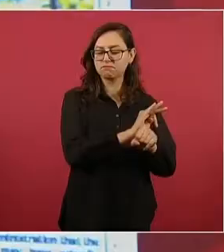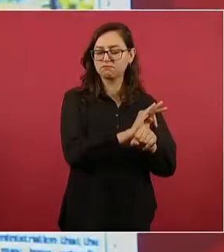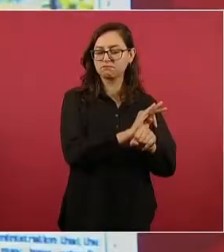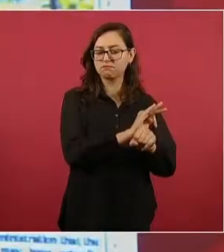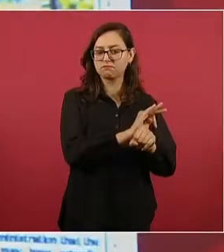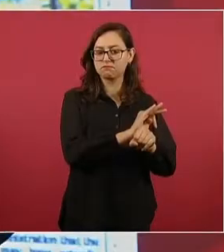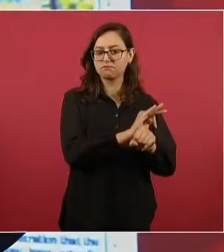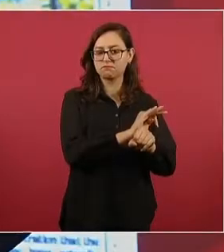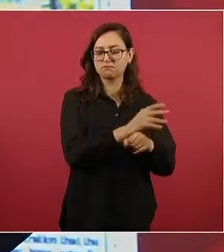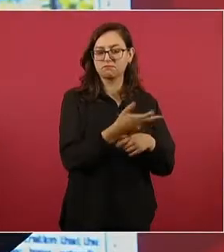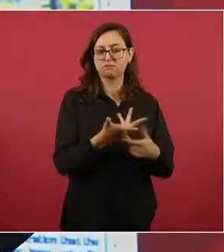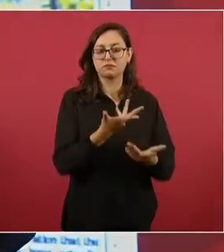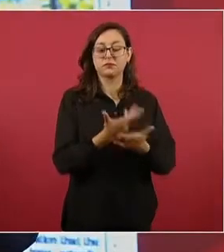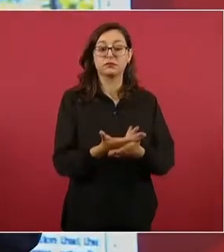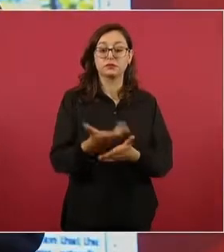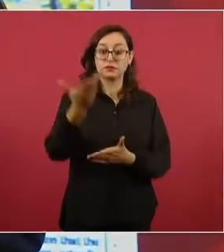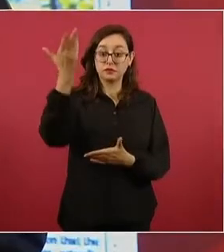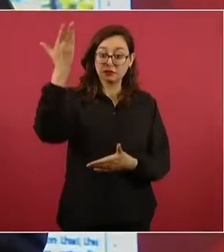Estuvo conmigo